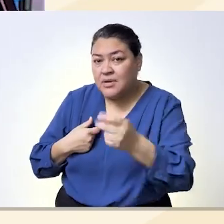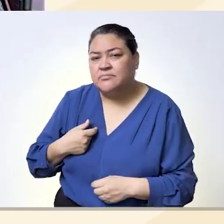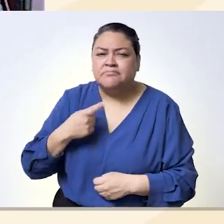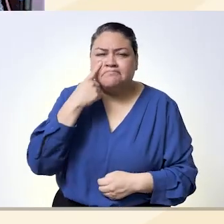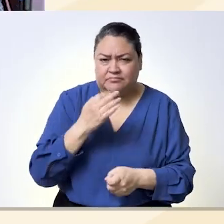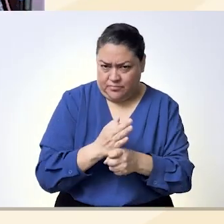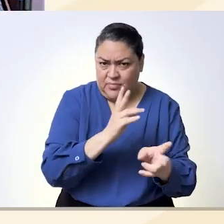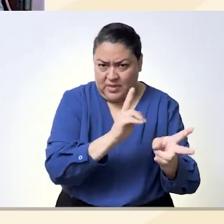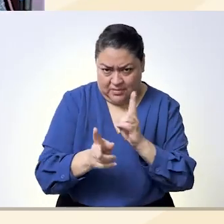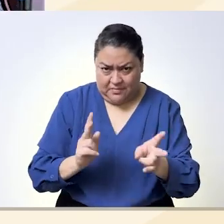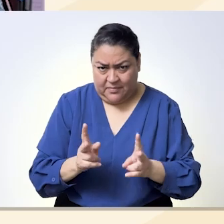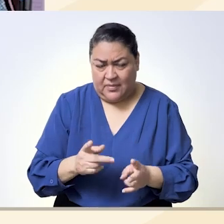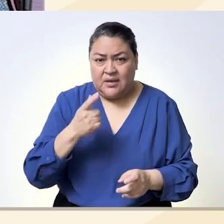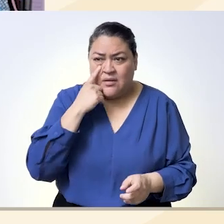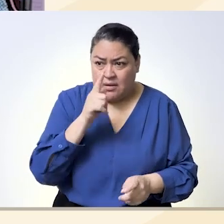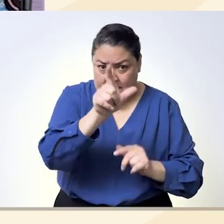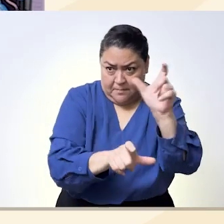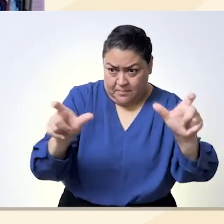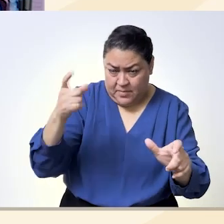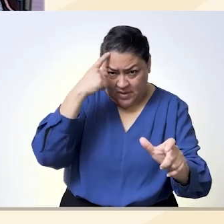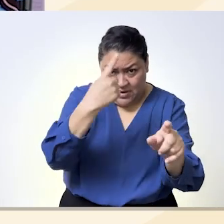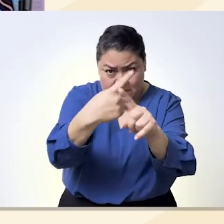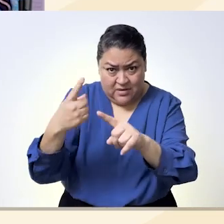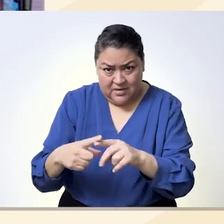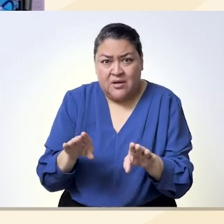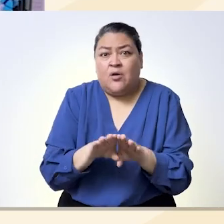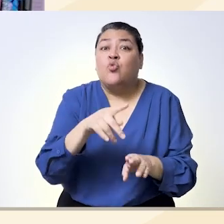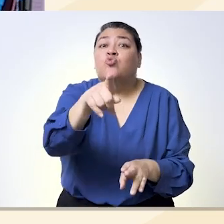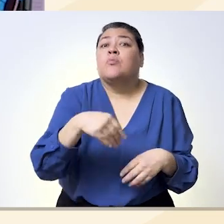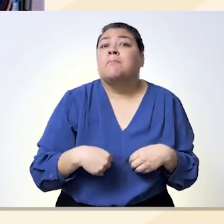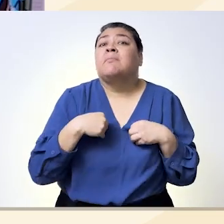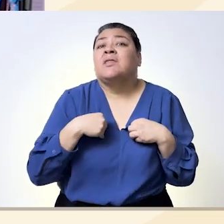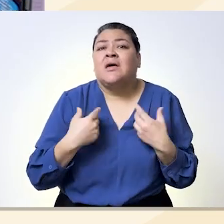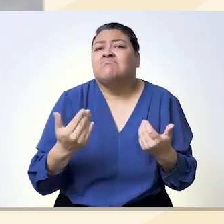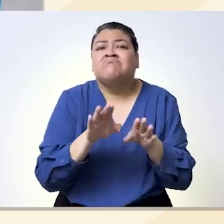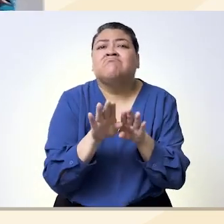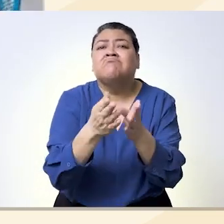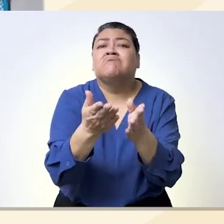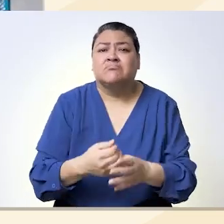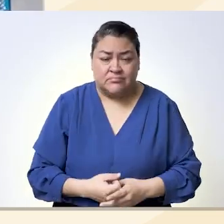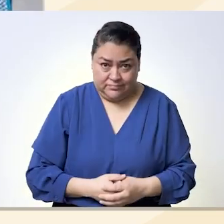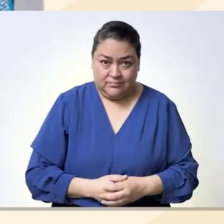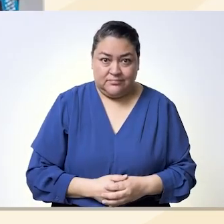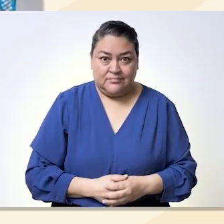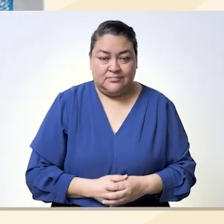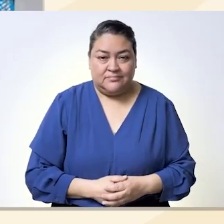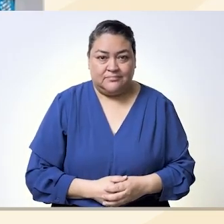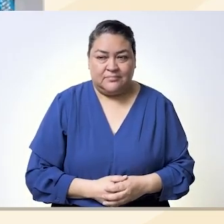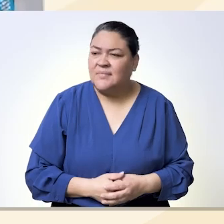quiero preguntarte a ti, yo, con toda esta cuestión de las neurodivergencias, ¿cómo la vives, cómo la acompañas en tu